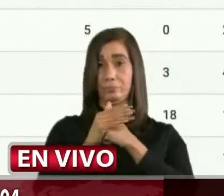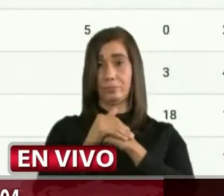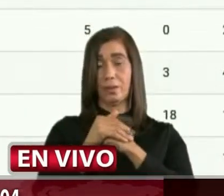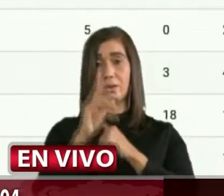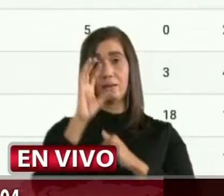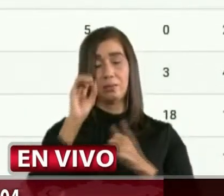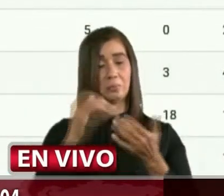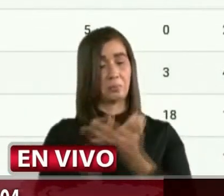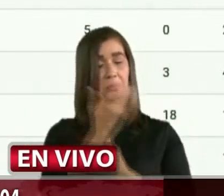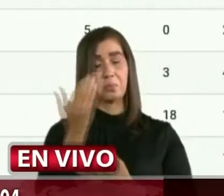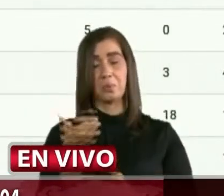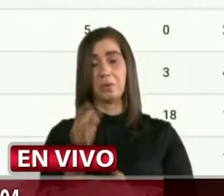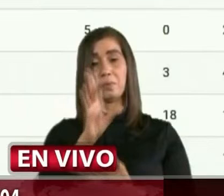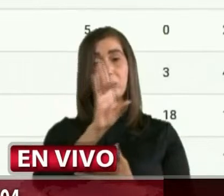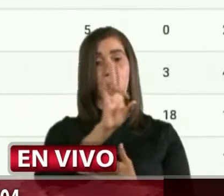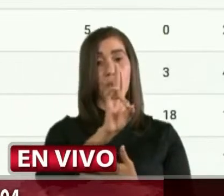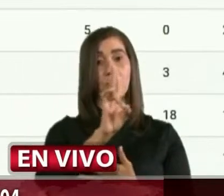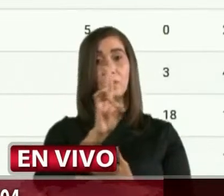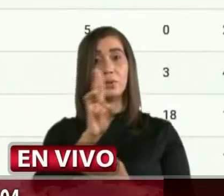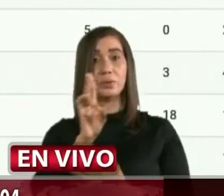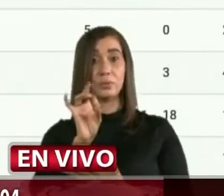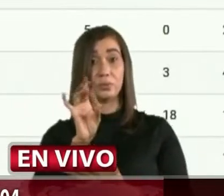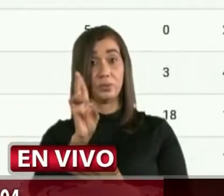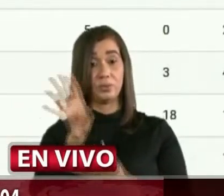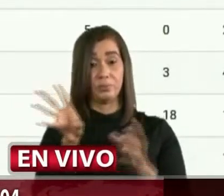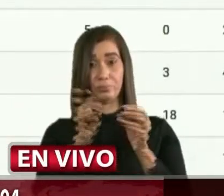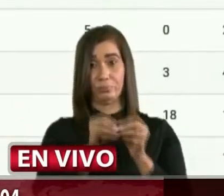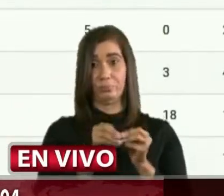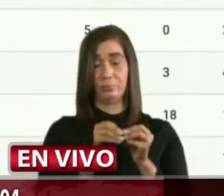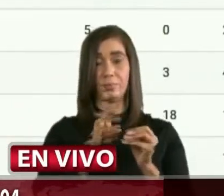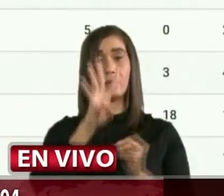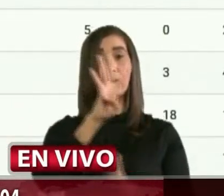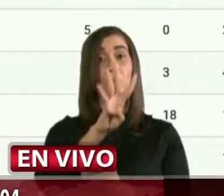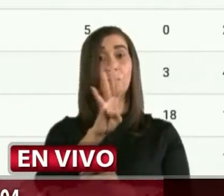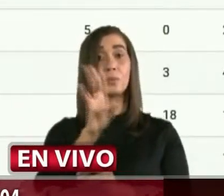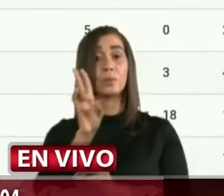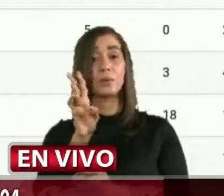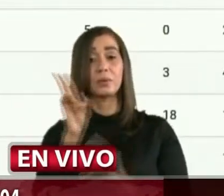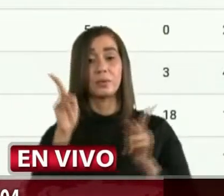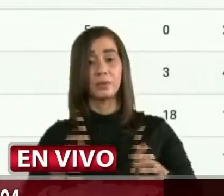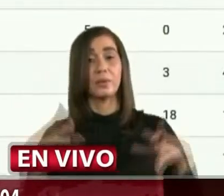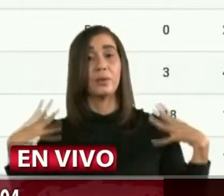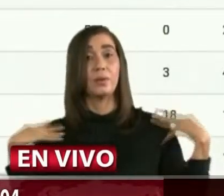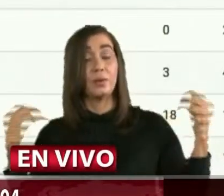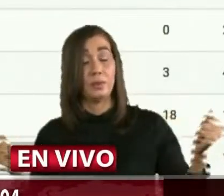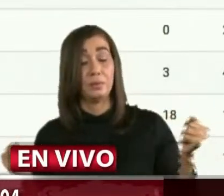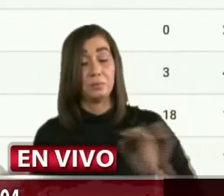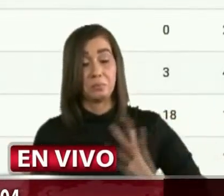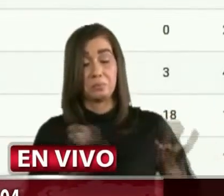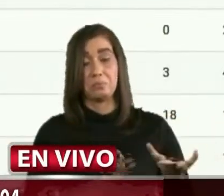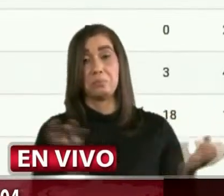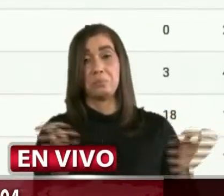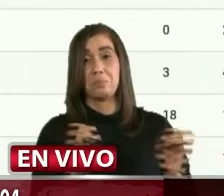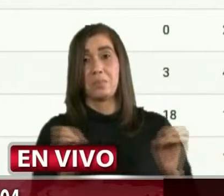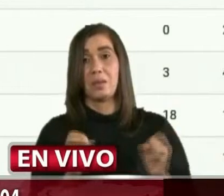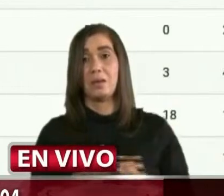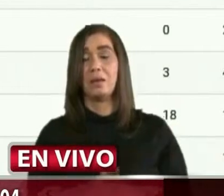nuevos, 87 acumulados, 47 recuperados, 0